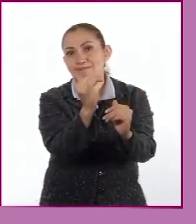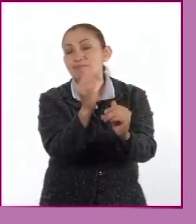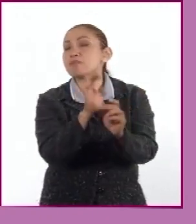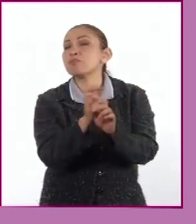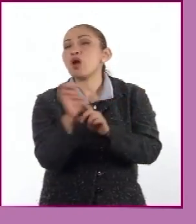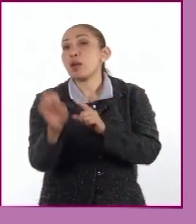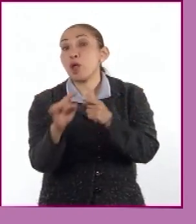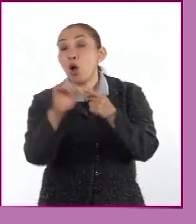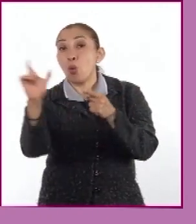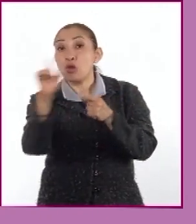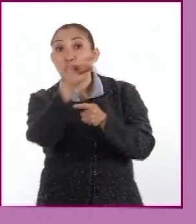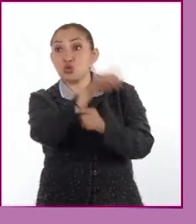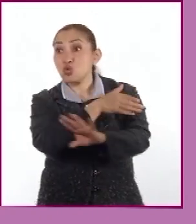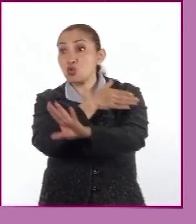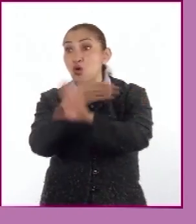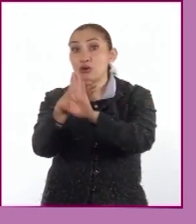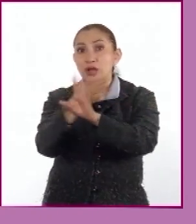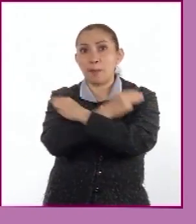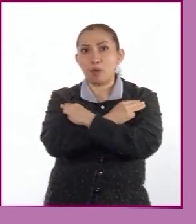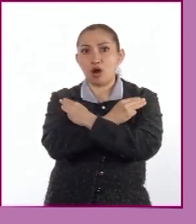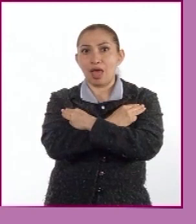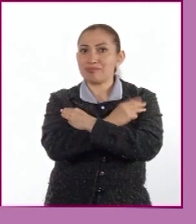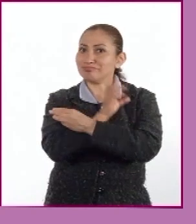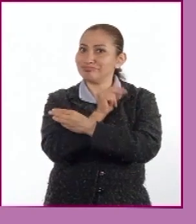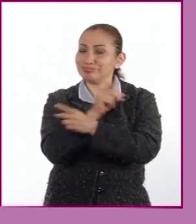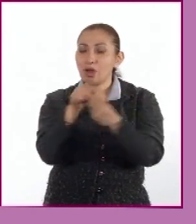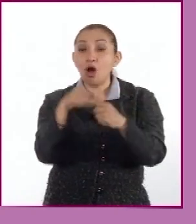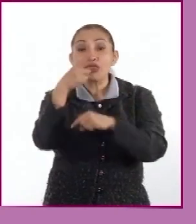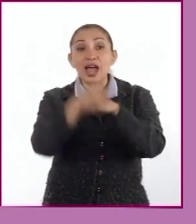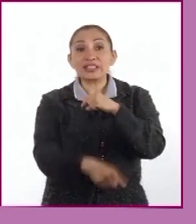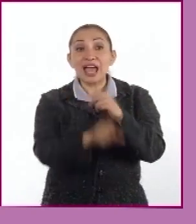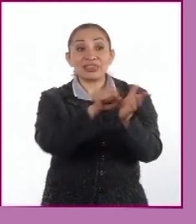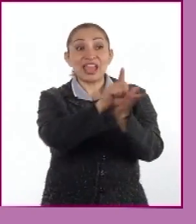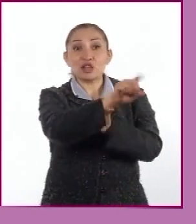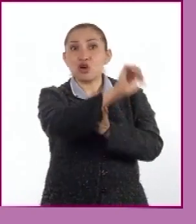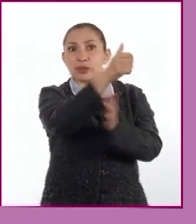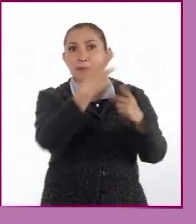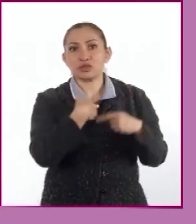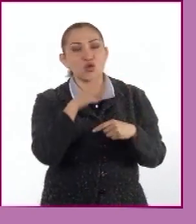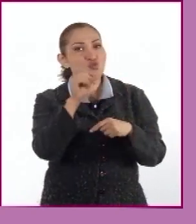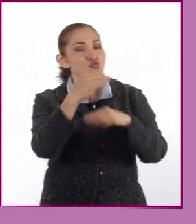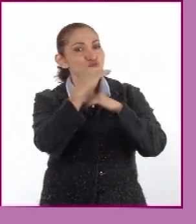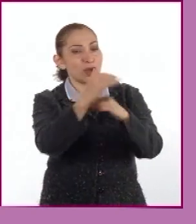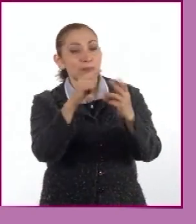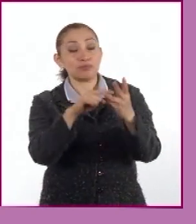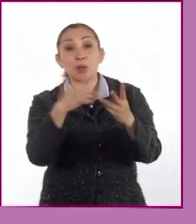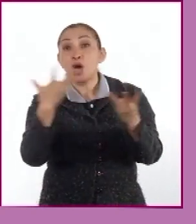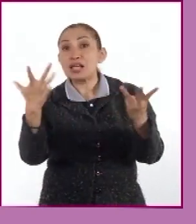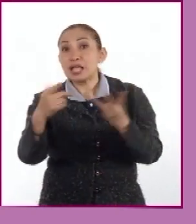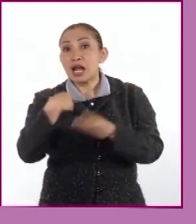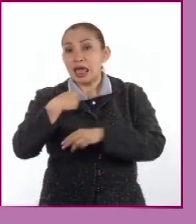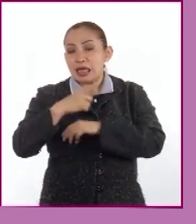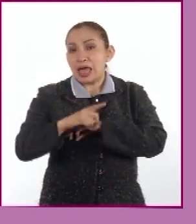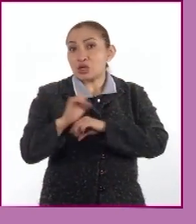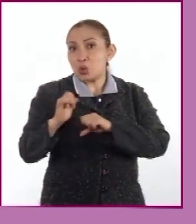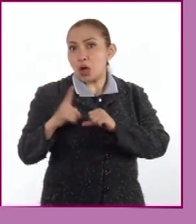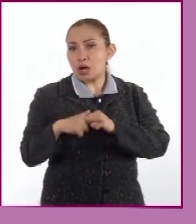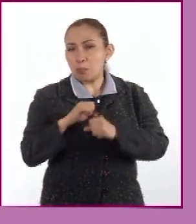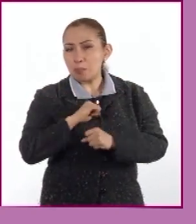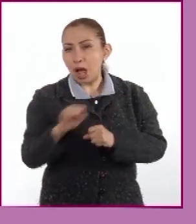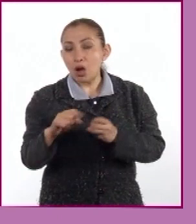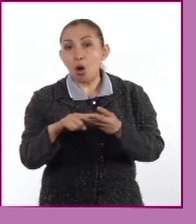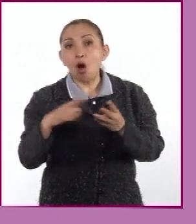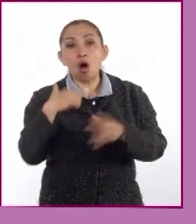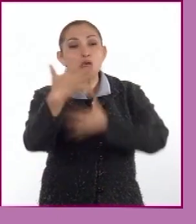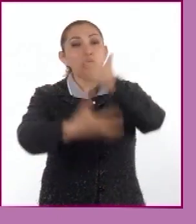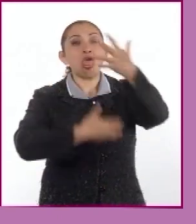son cuando se ataca a lo moral, por afectar a los derechos de otra persona, por provocar algún delito y cuando se perturbe